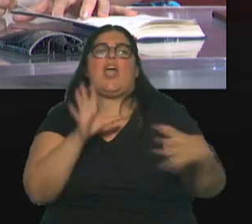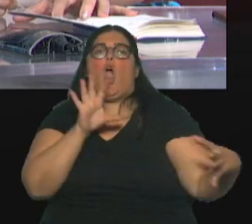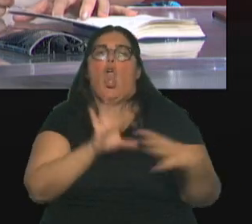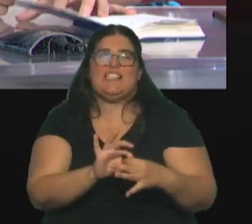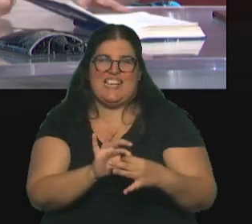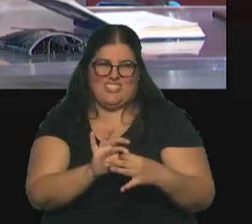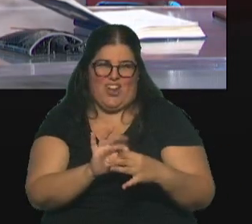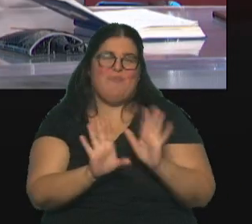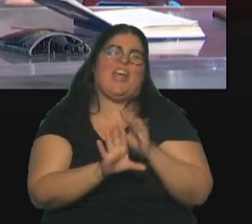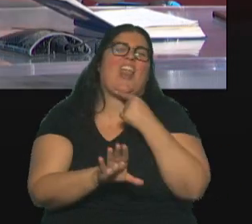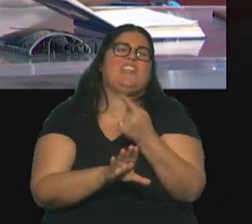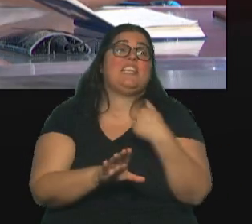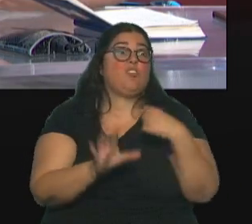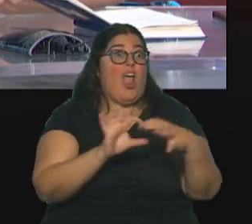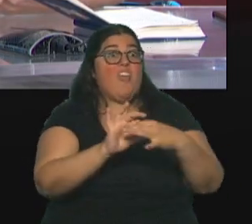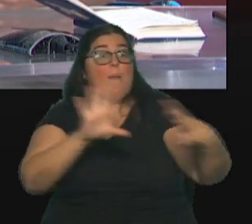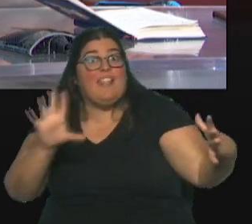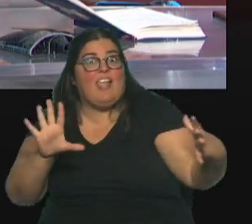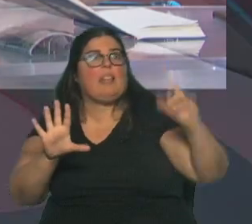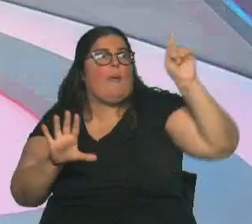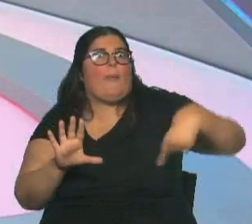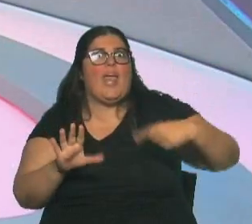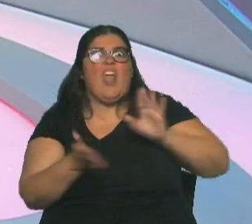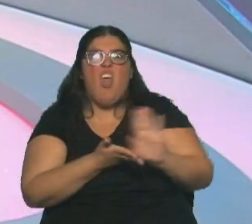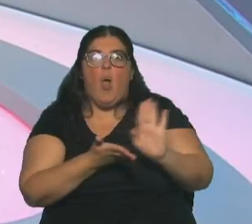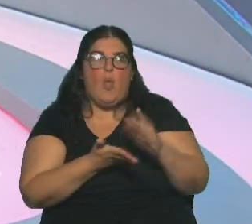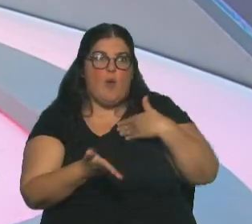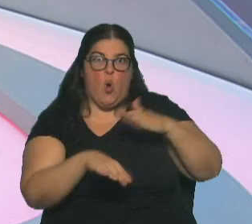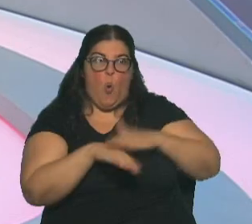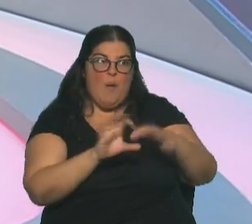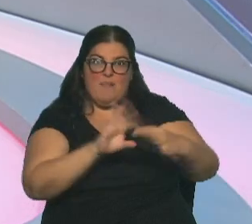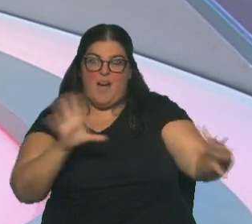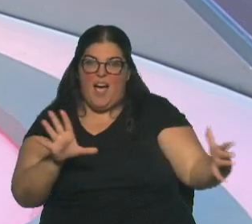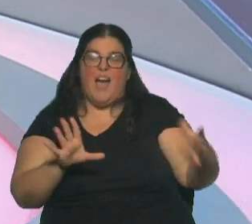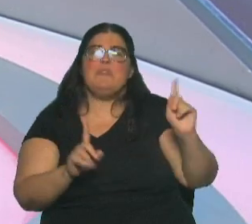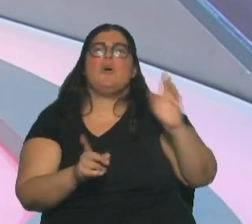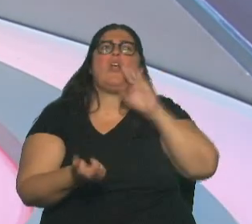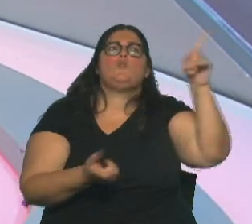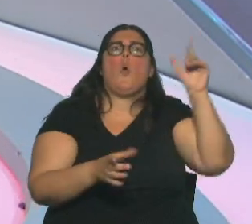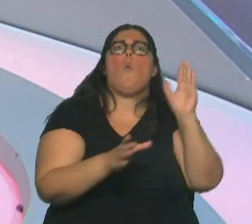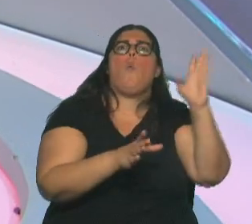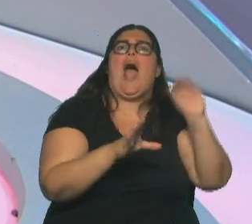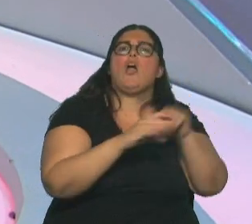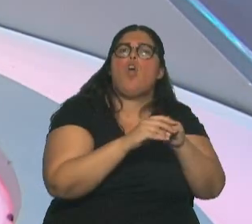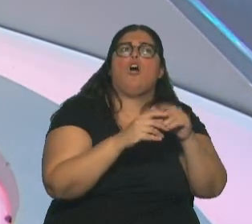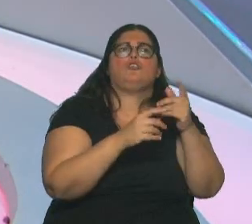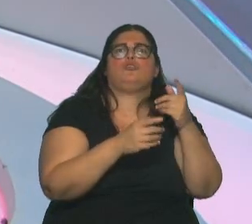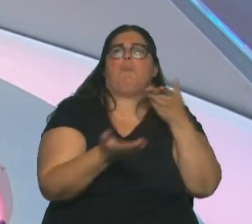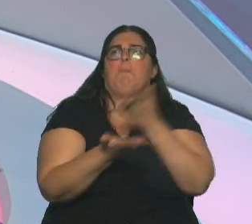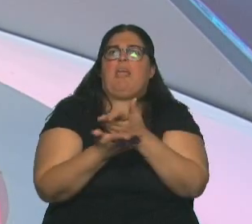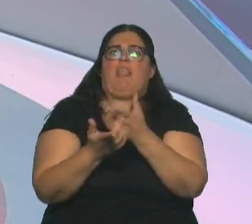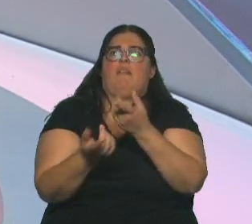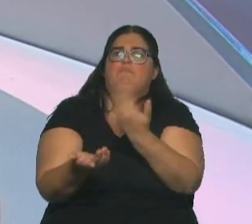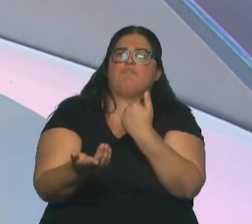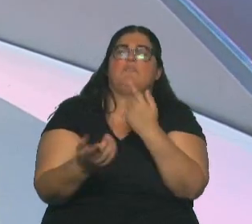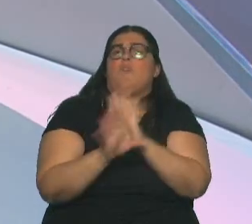por independizarse, que va a recurrir además a bancos franceses y a bancos estadounidenses, por lo cual va a tener ya desde su nacimiento